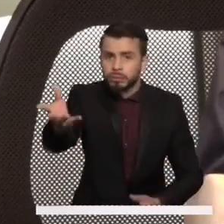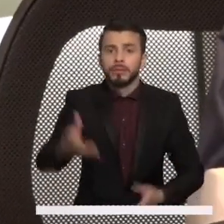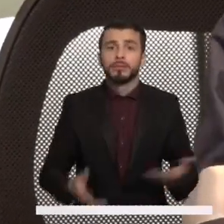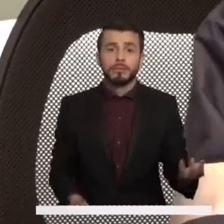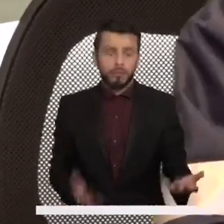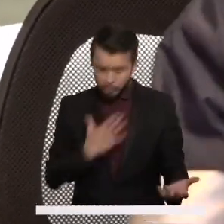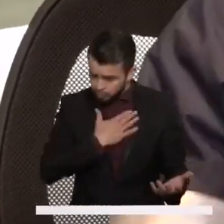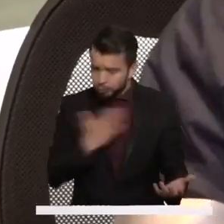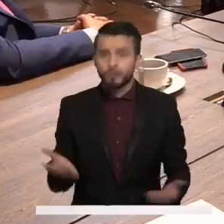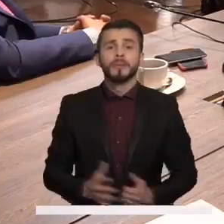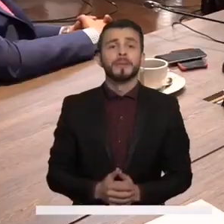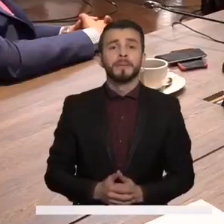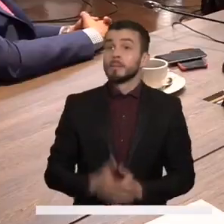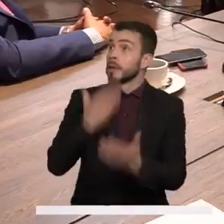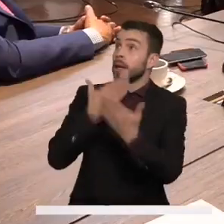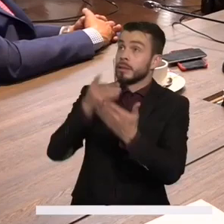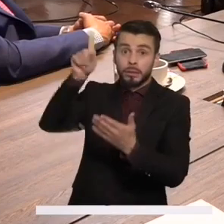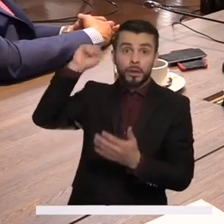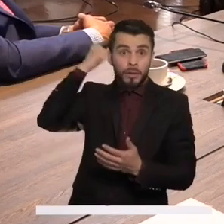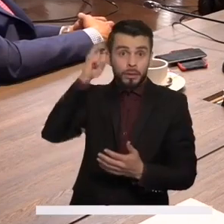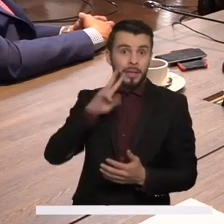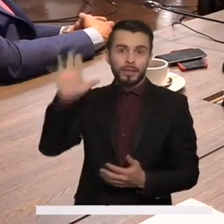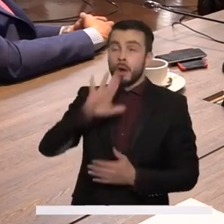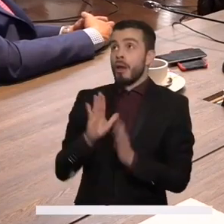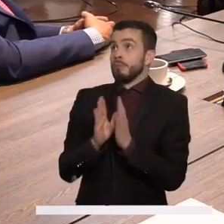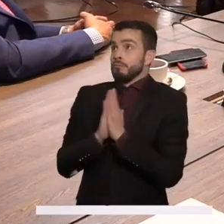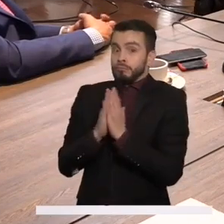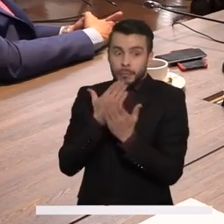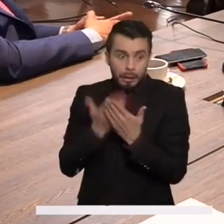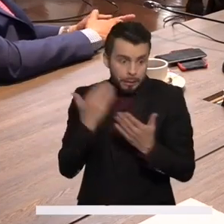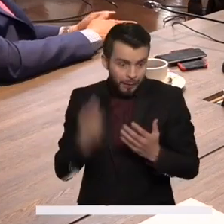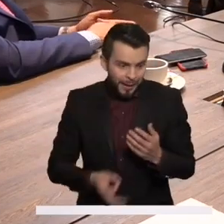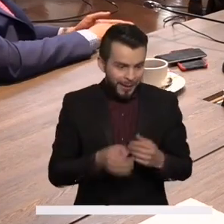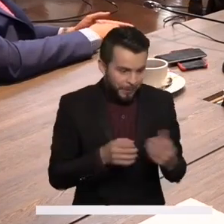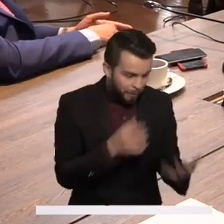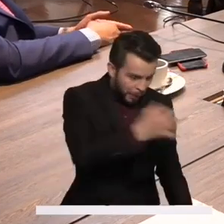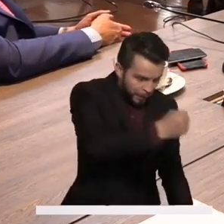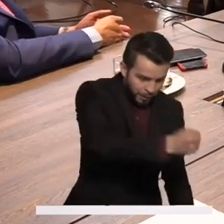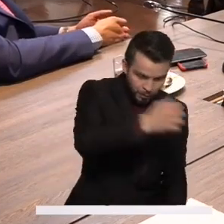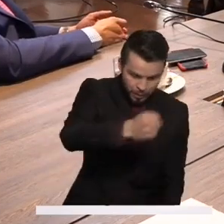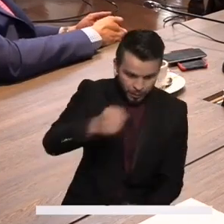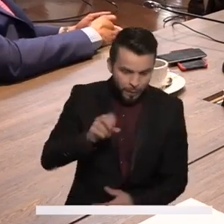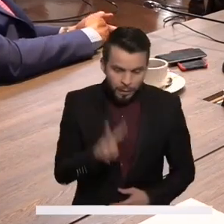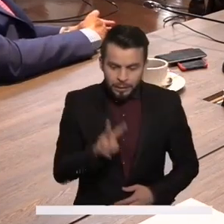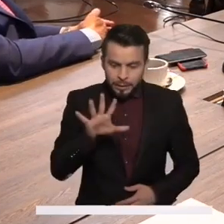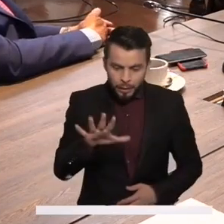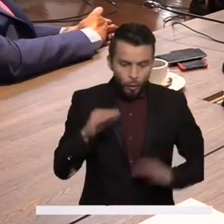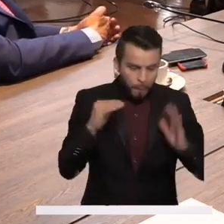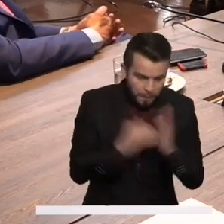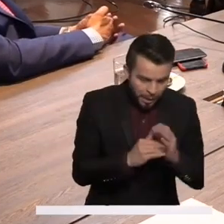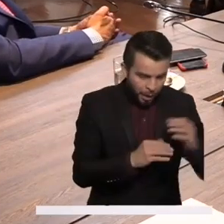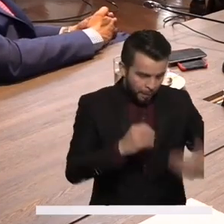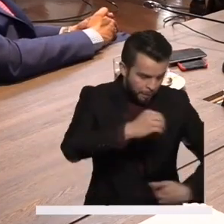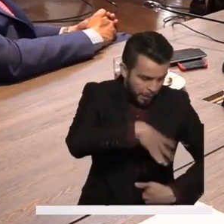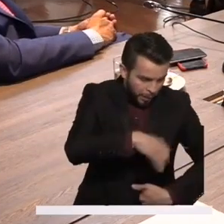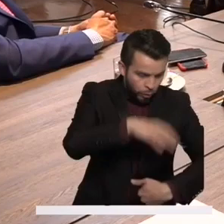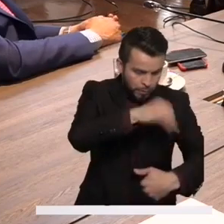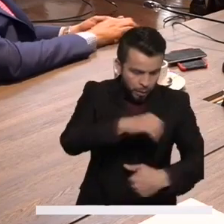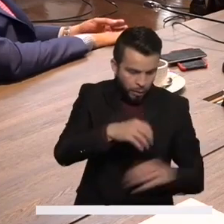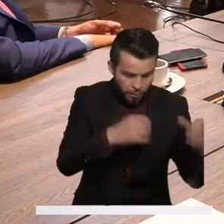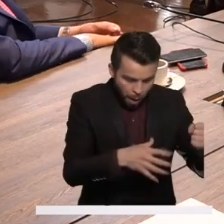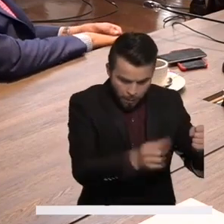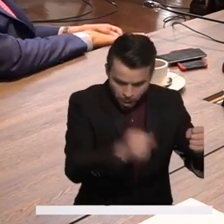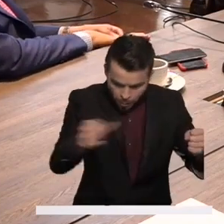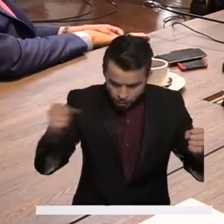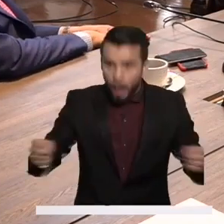vamos a entregar y le agradecemos mucho al ver nacional 25.000 mercados es mejor que cero sino igual todos nos toca pagarlo a